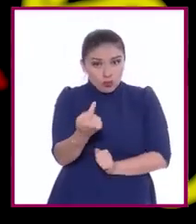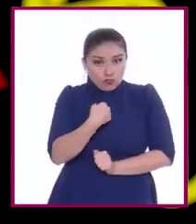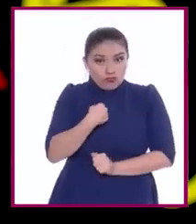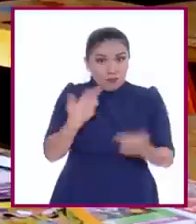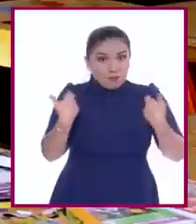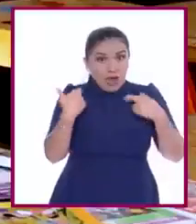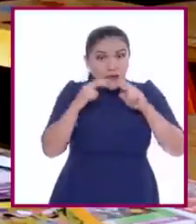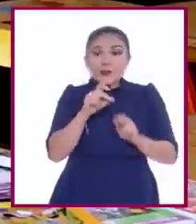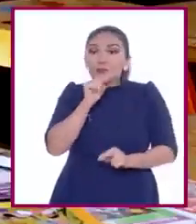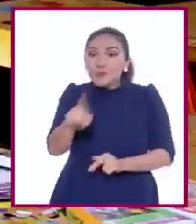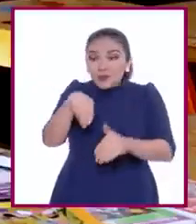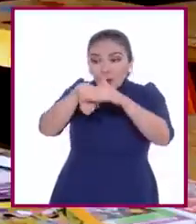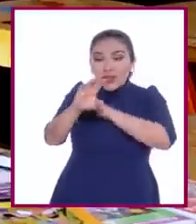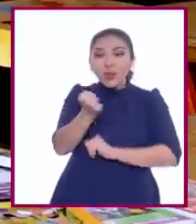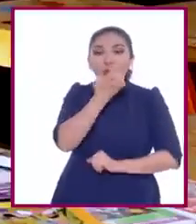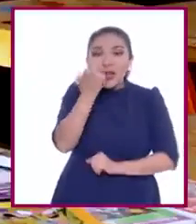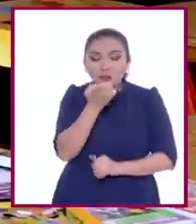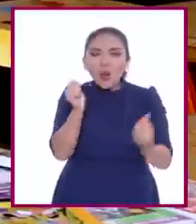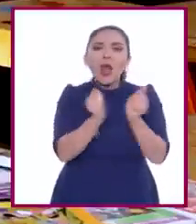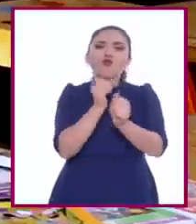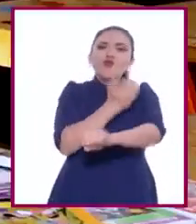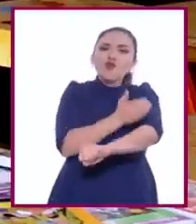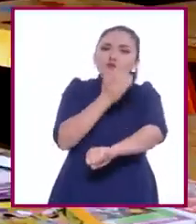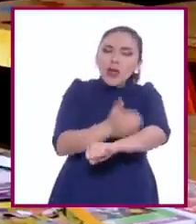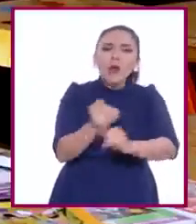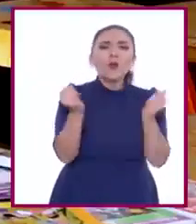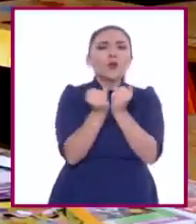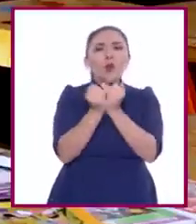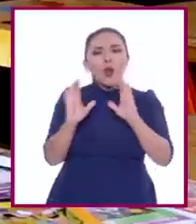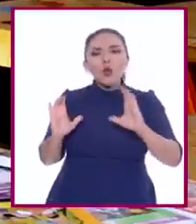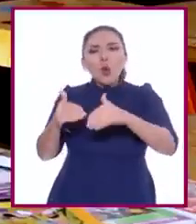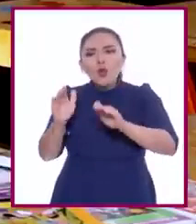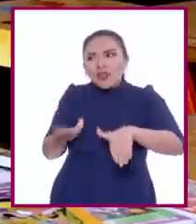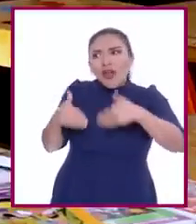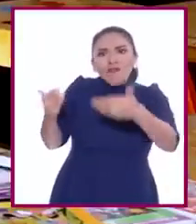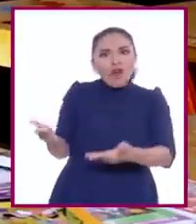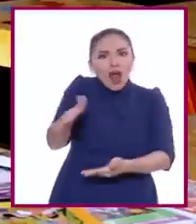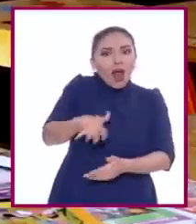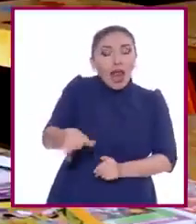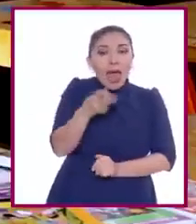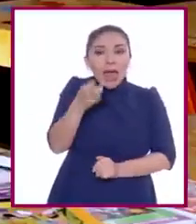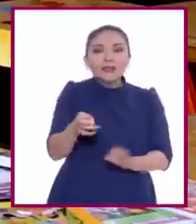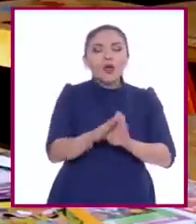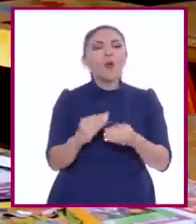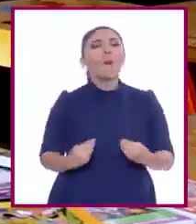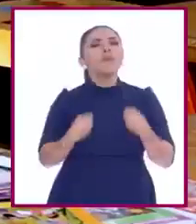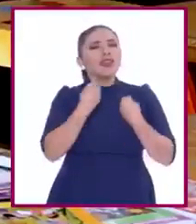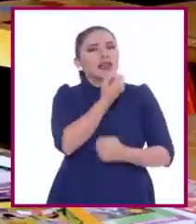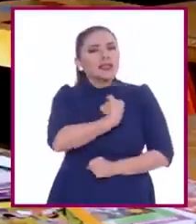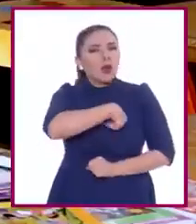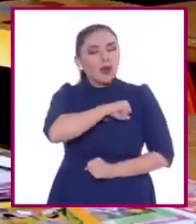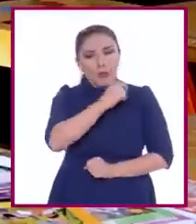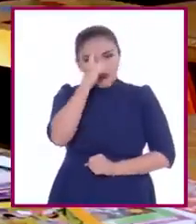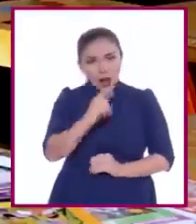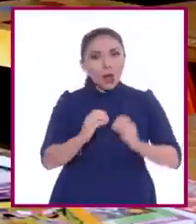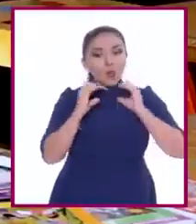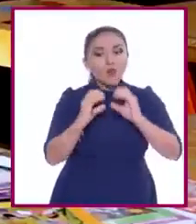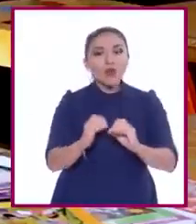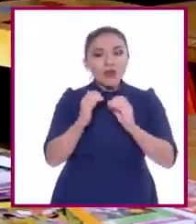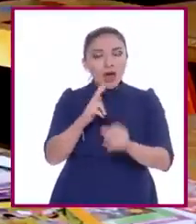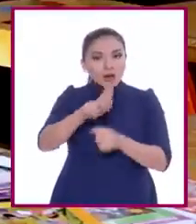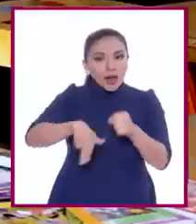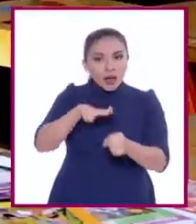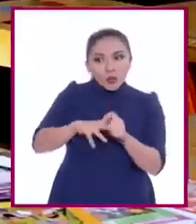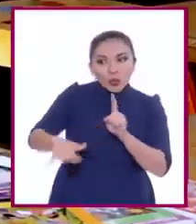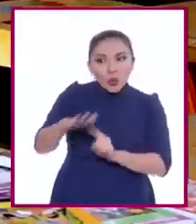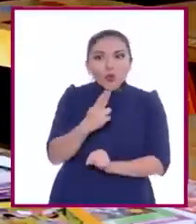los otros, con los de la misma escuela, con sus compañeros y con la comunidad en general, desde una vida saludable para esa conservación de